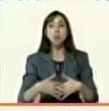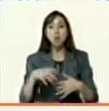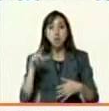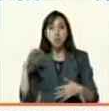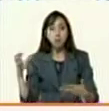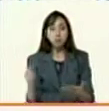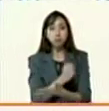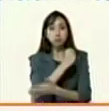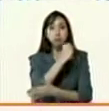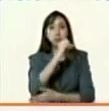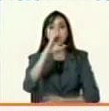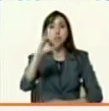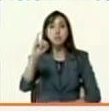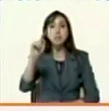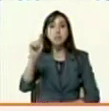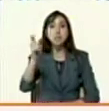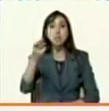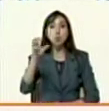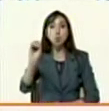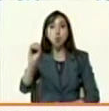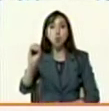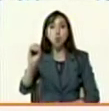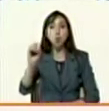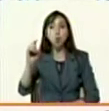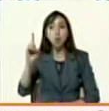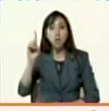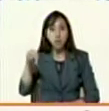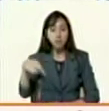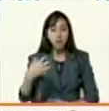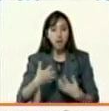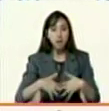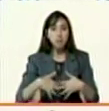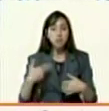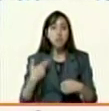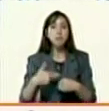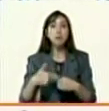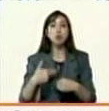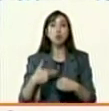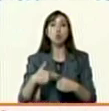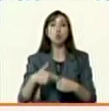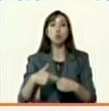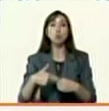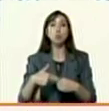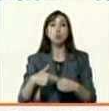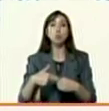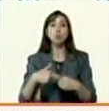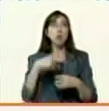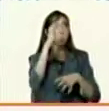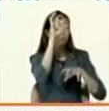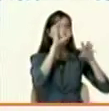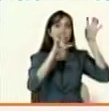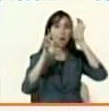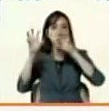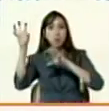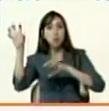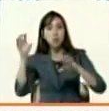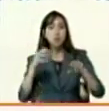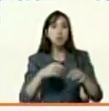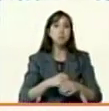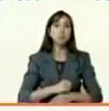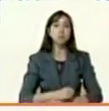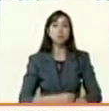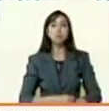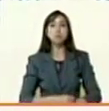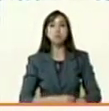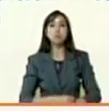como parte de Petróleos de Venezuela y otras empresas que tiene fuera de nuestro país y empresas